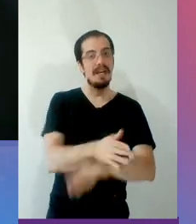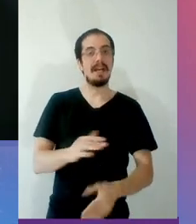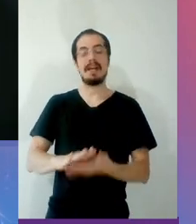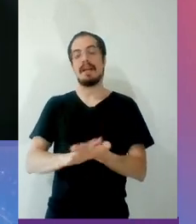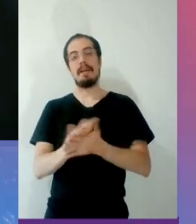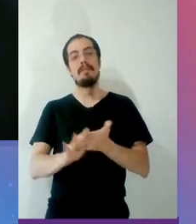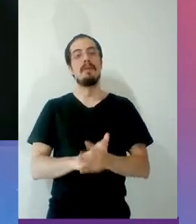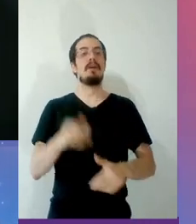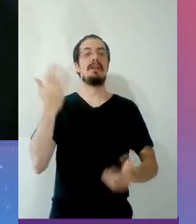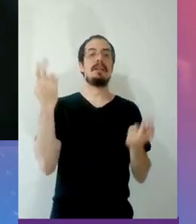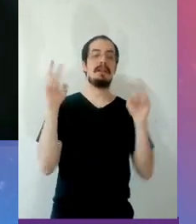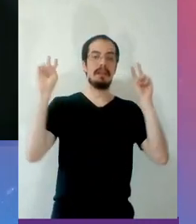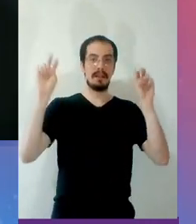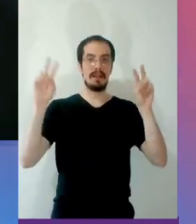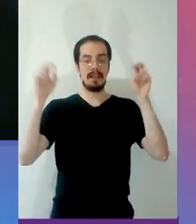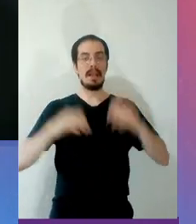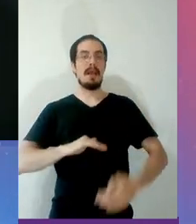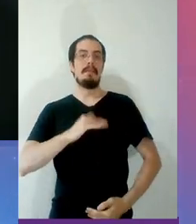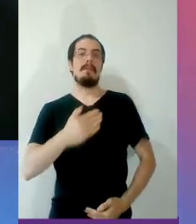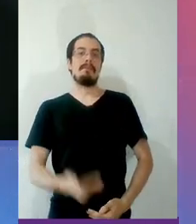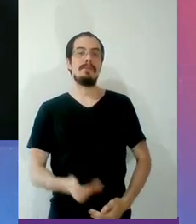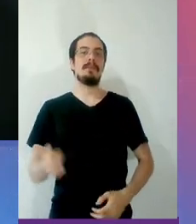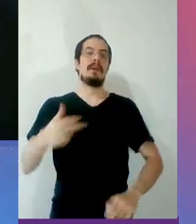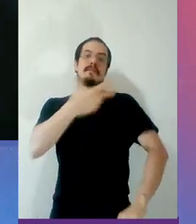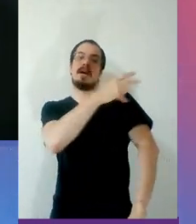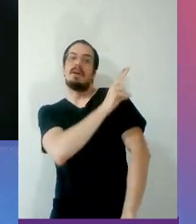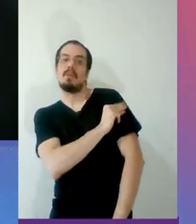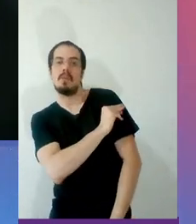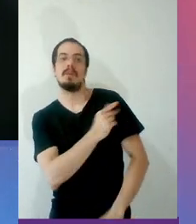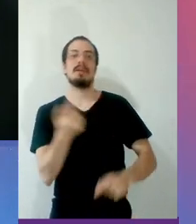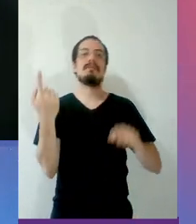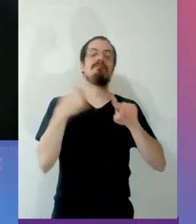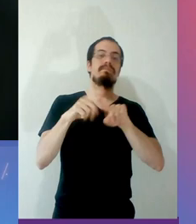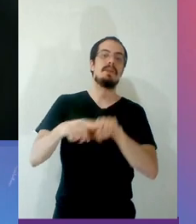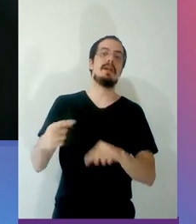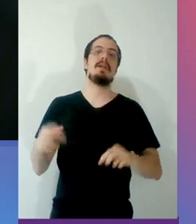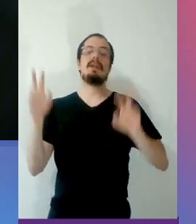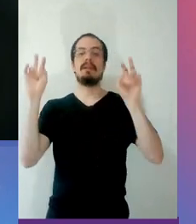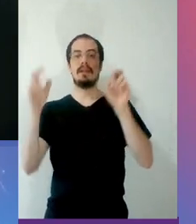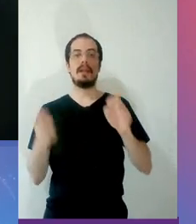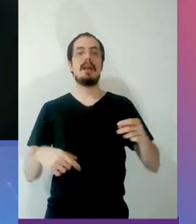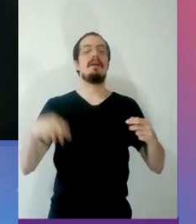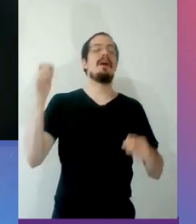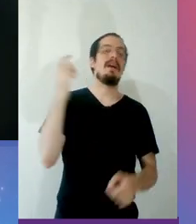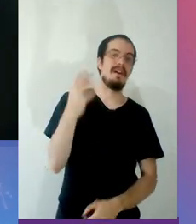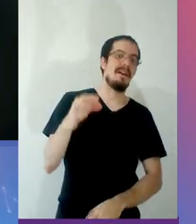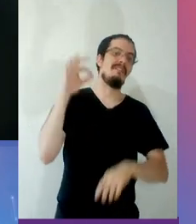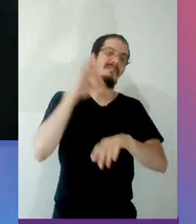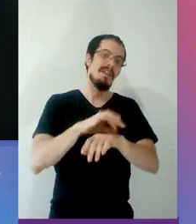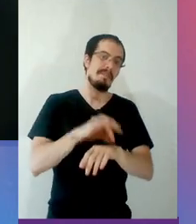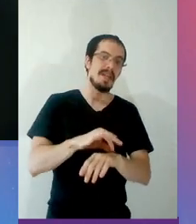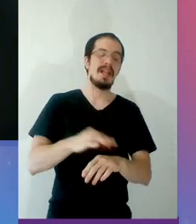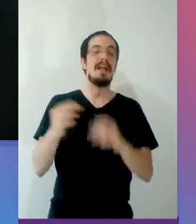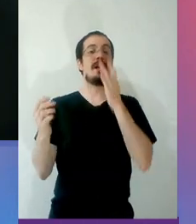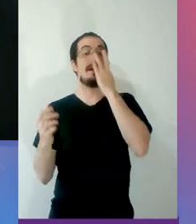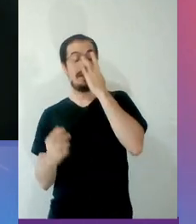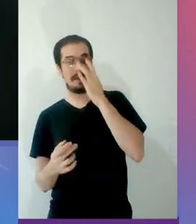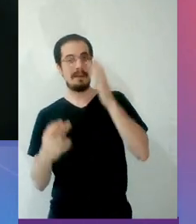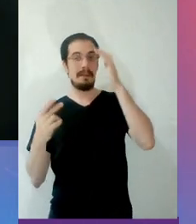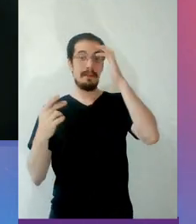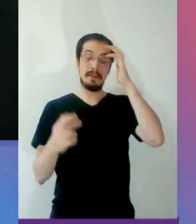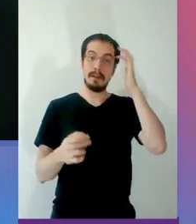el parto en la maternidad, por las vacunas, las enfermedades prevalentes de la morbilidad